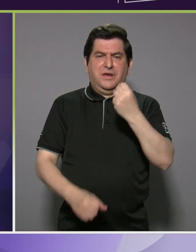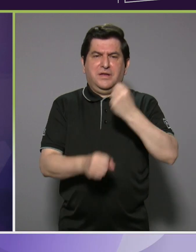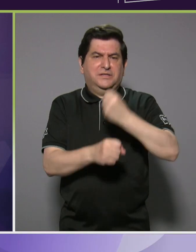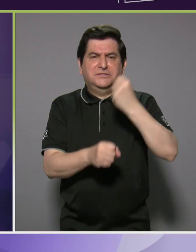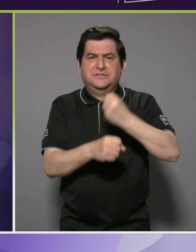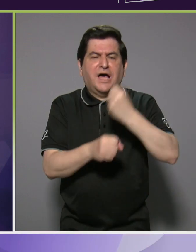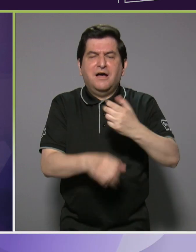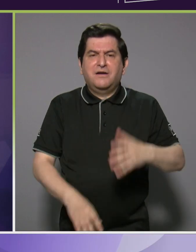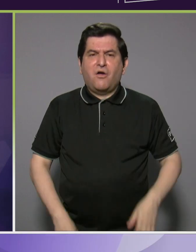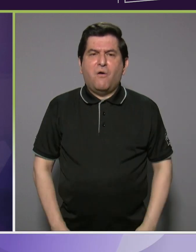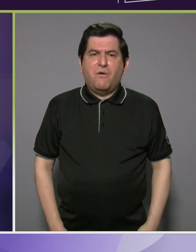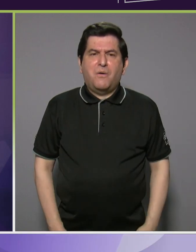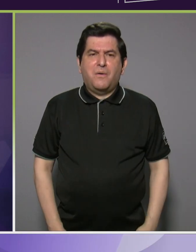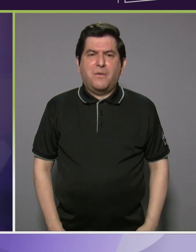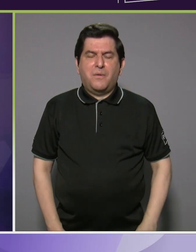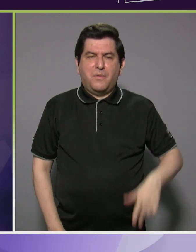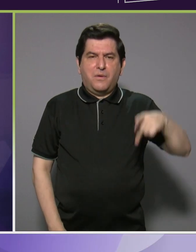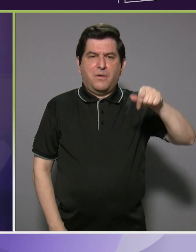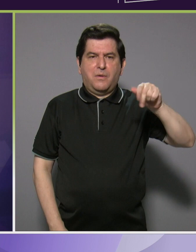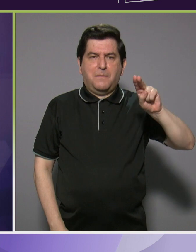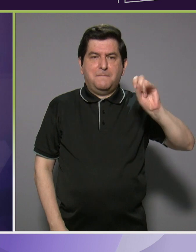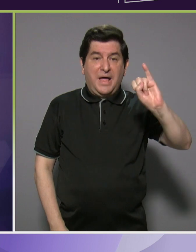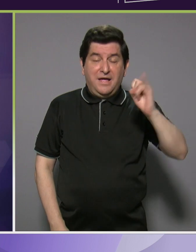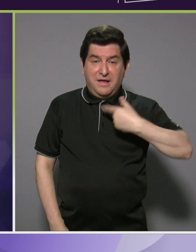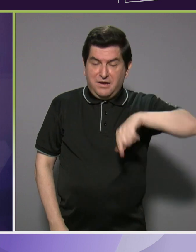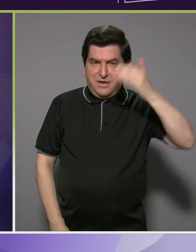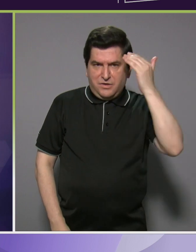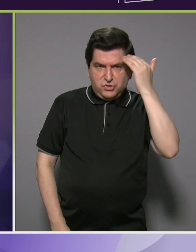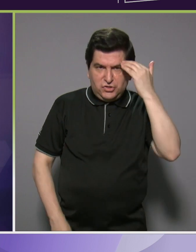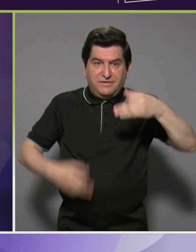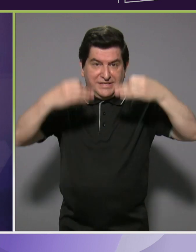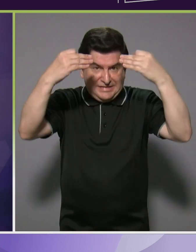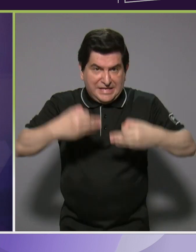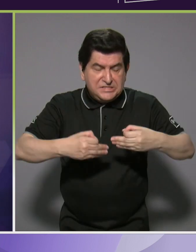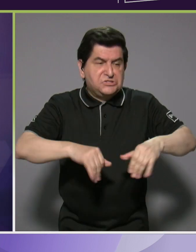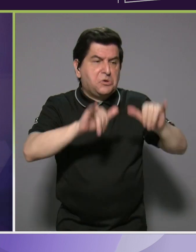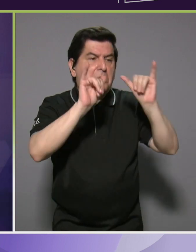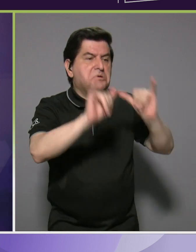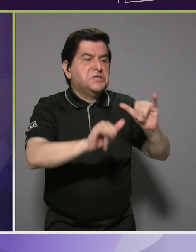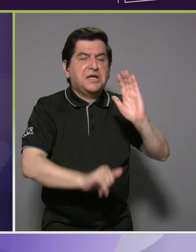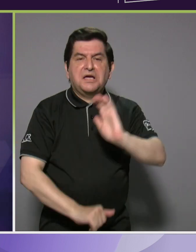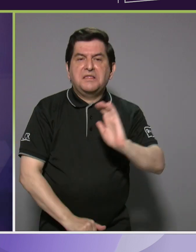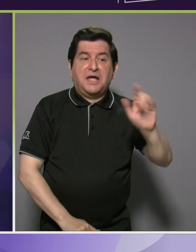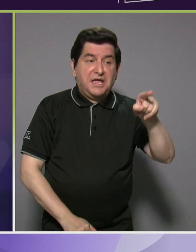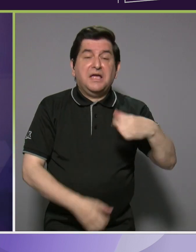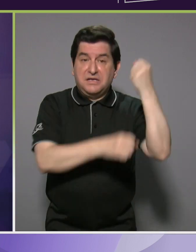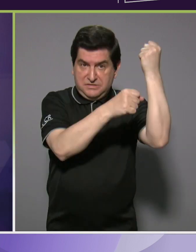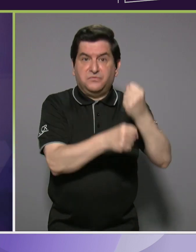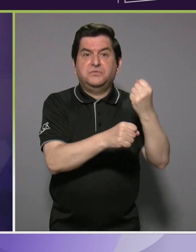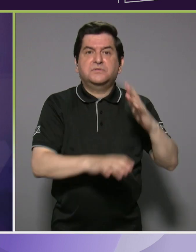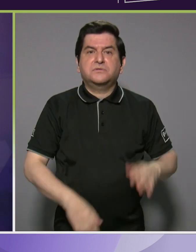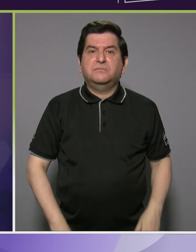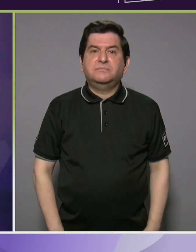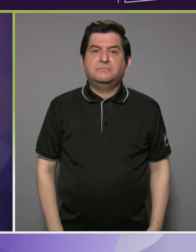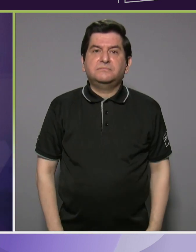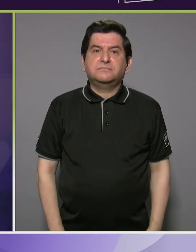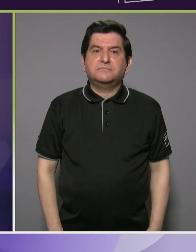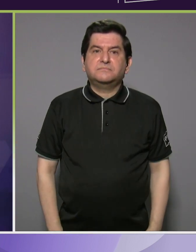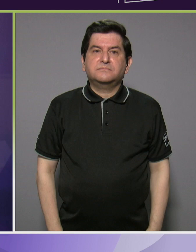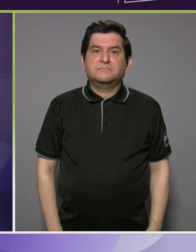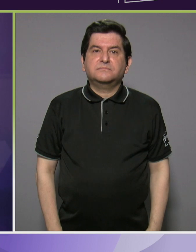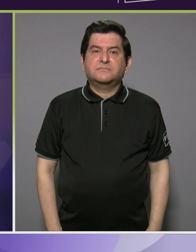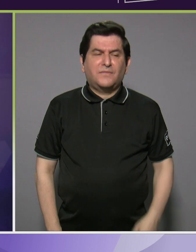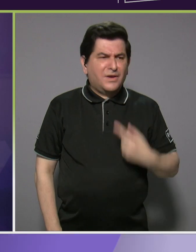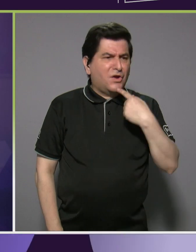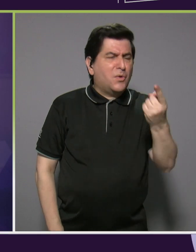Bueno, el PANI, hasta donde sabemos, tomó la decisión de dejar a sus niños en la fundación. Entonces, como